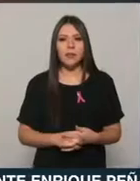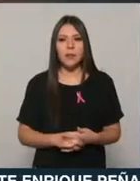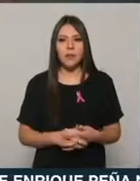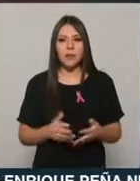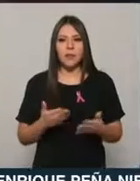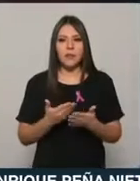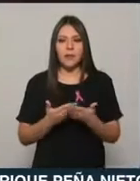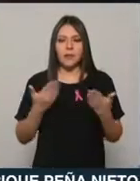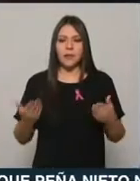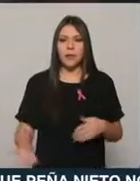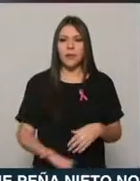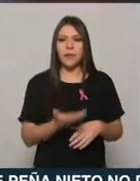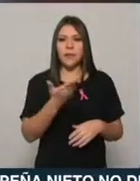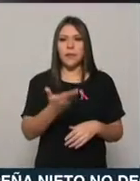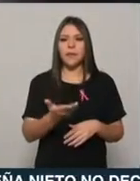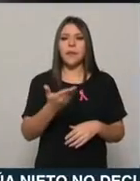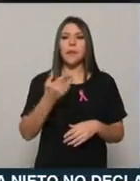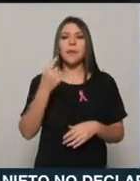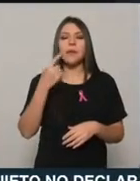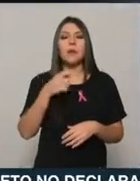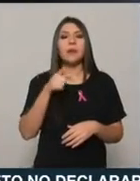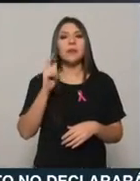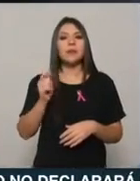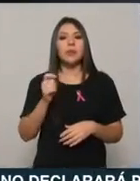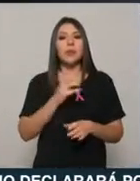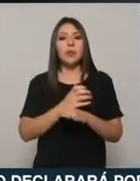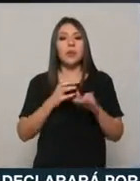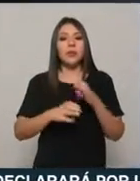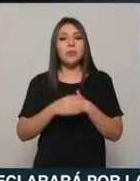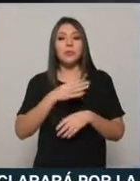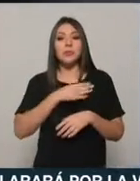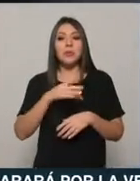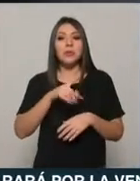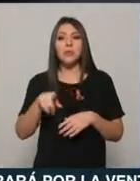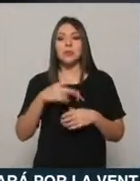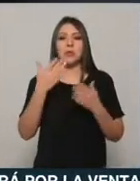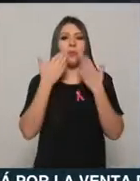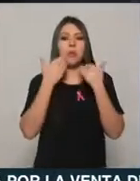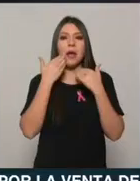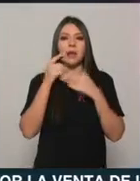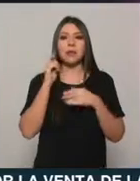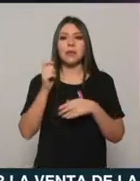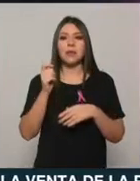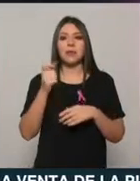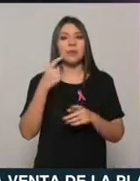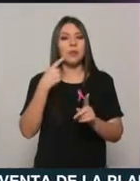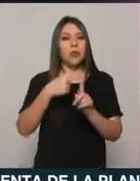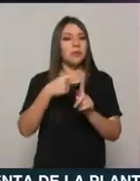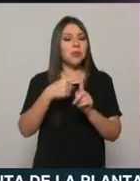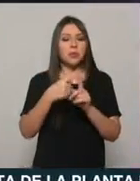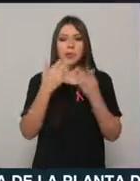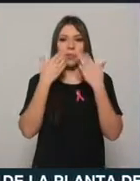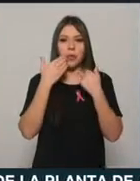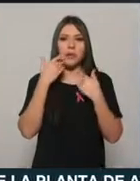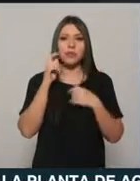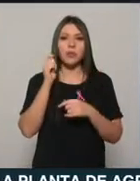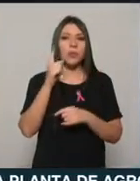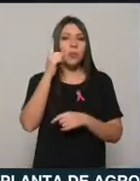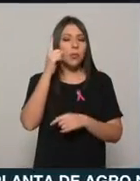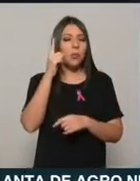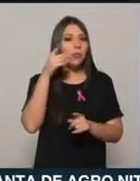Lamentablemente no tuvimos resultados satisfactorios en las justas demandas, que se centra prácticamente en uno. Quiero